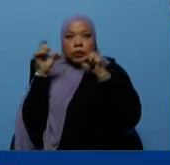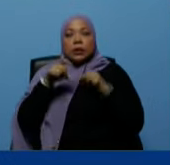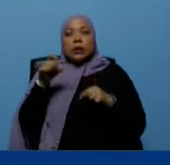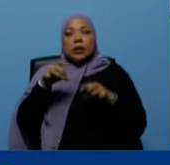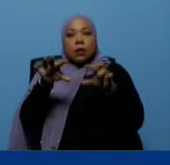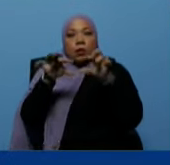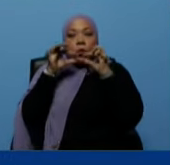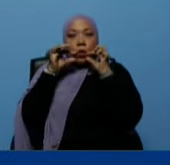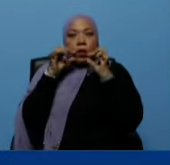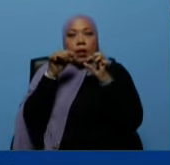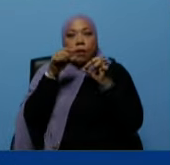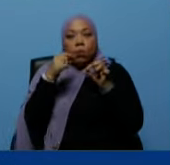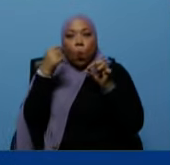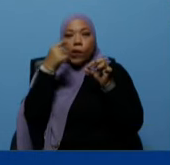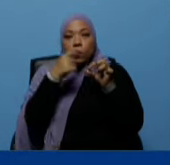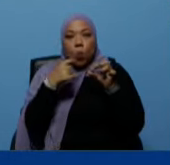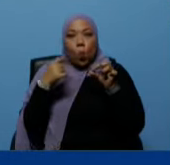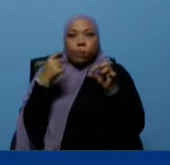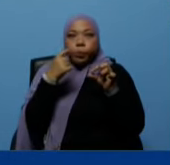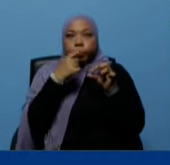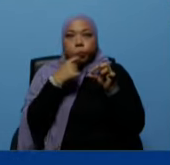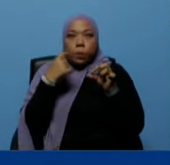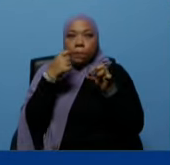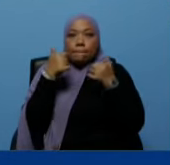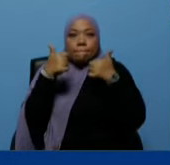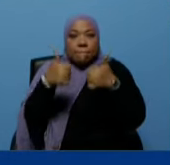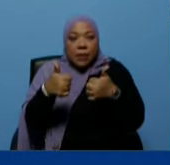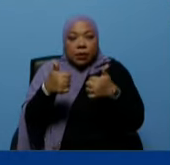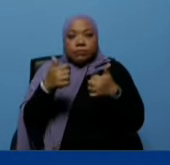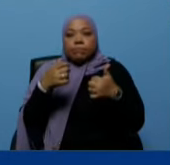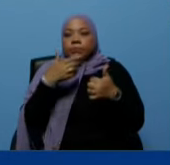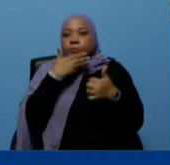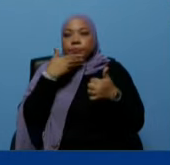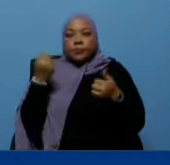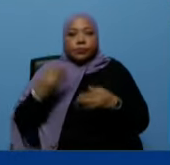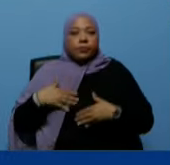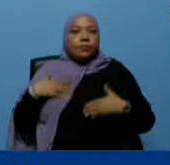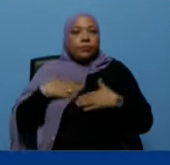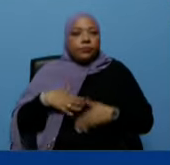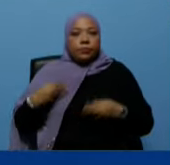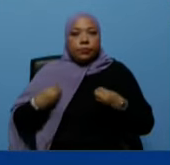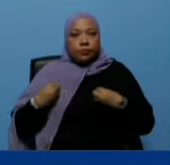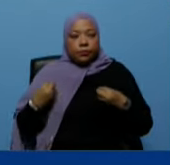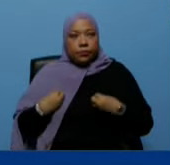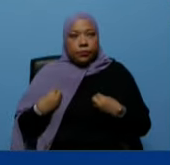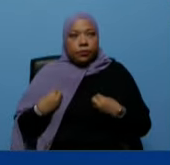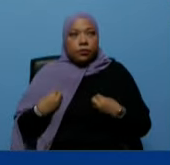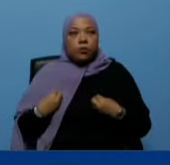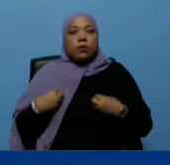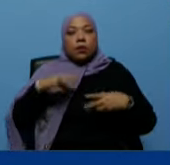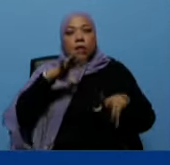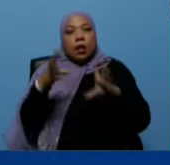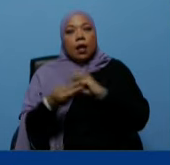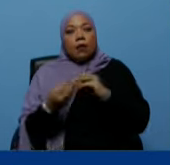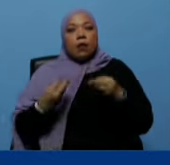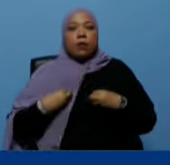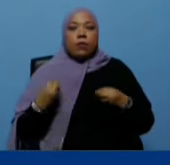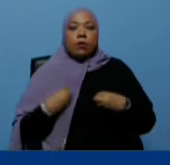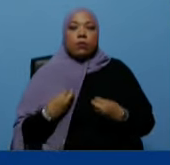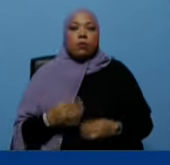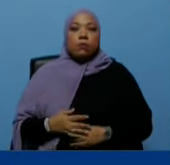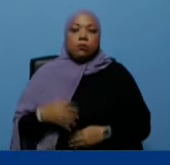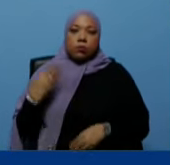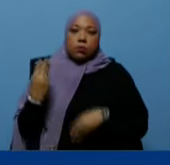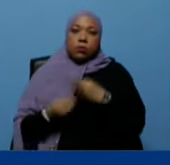y pueda masticar bien. Eso es calidad de vida. Cambia la vida. Y